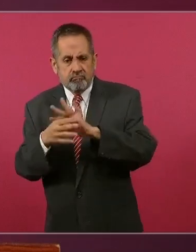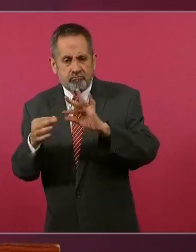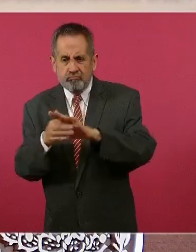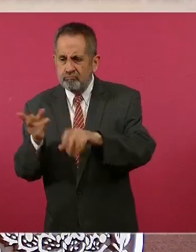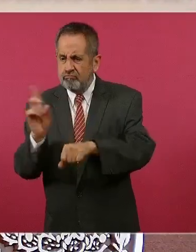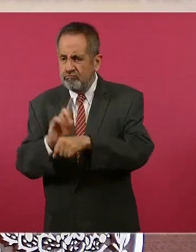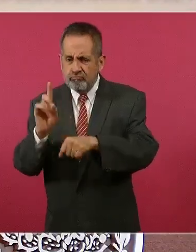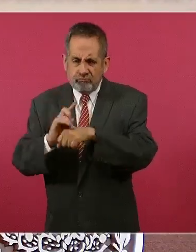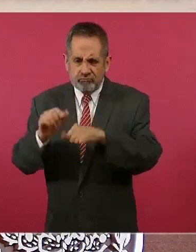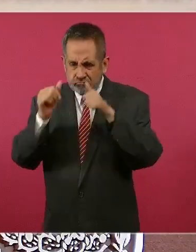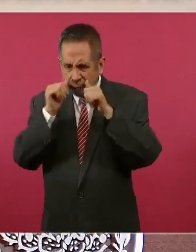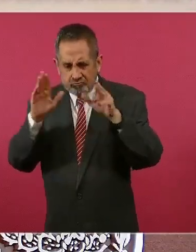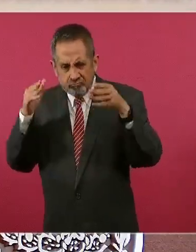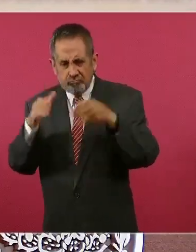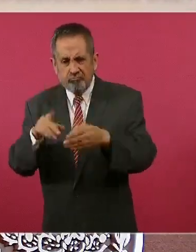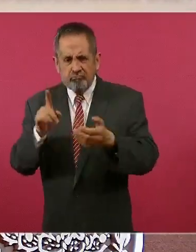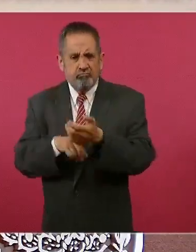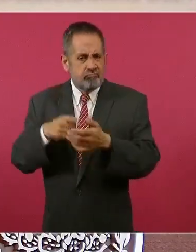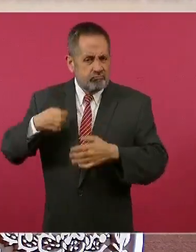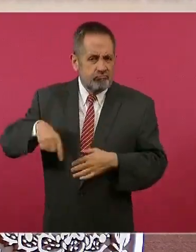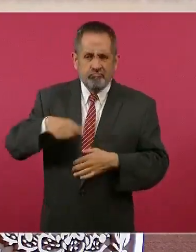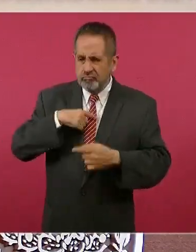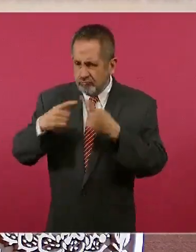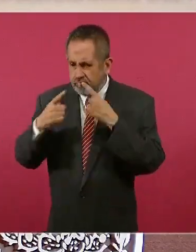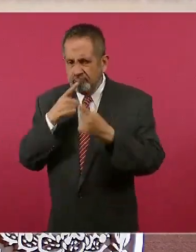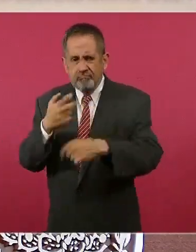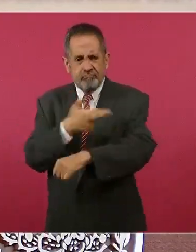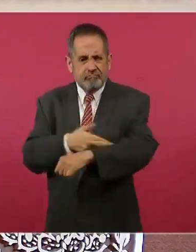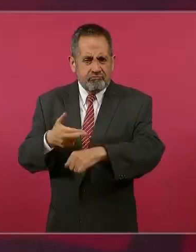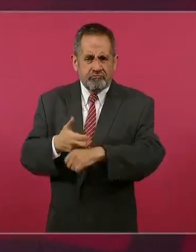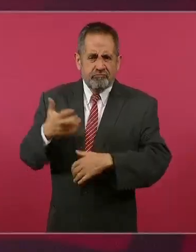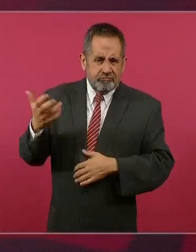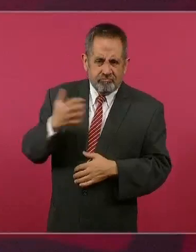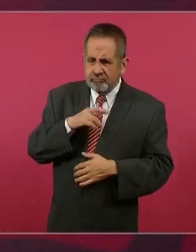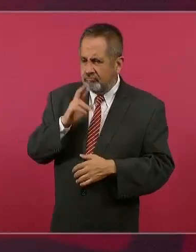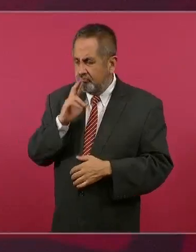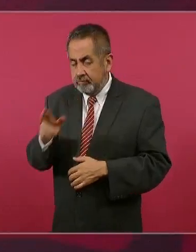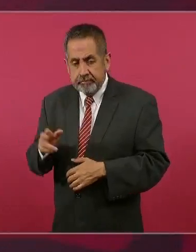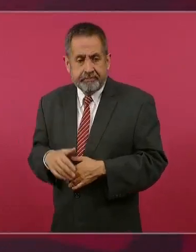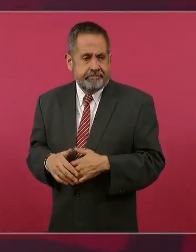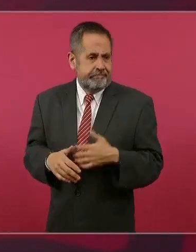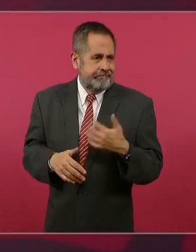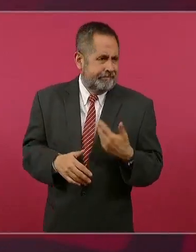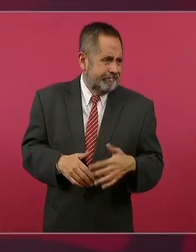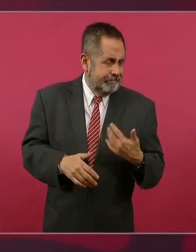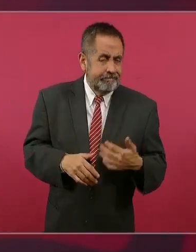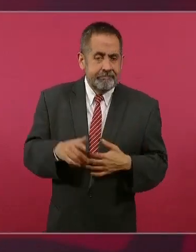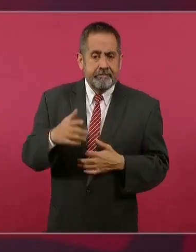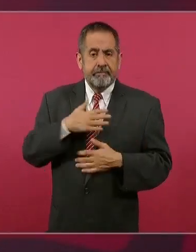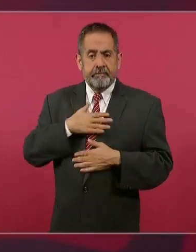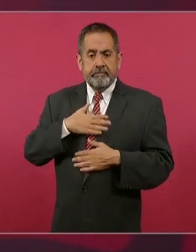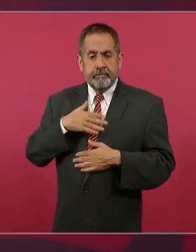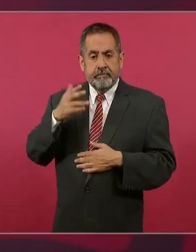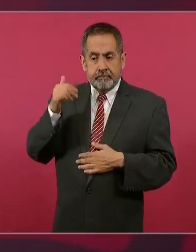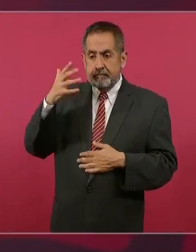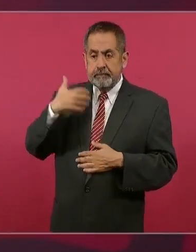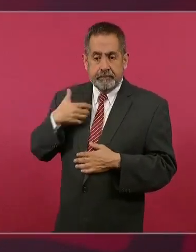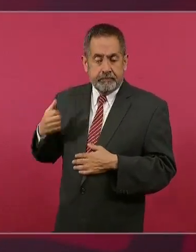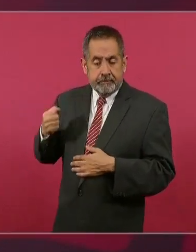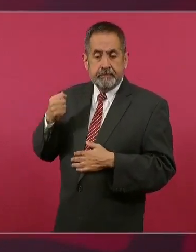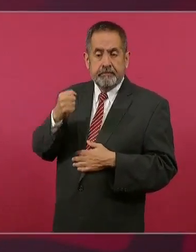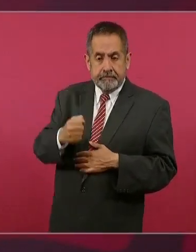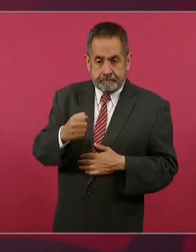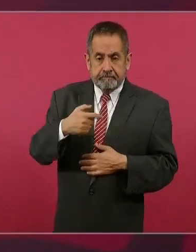todos los días, lo que hacemos, lo que discutimos, lo que vemos con ellos. Y la verdad es que desde que yo fui nombrada,